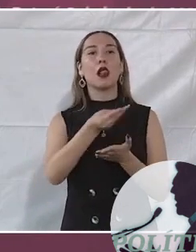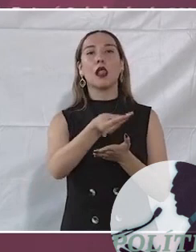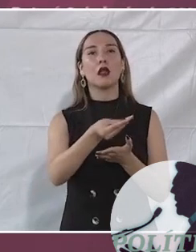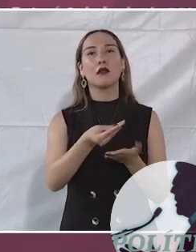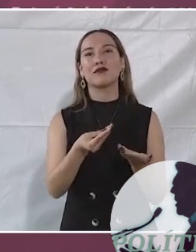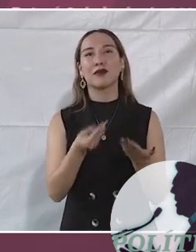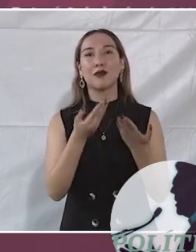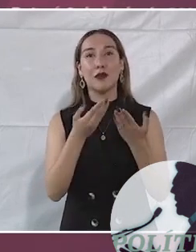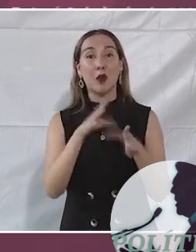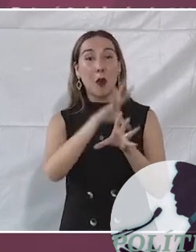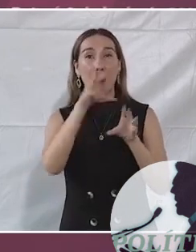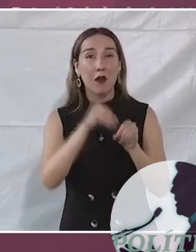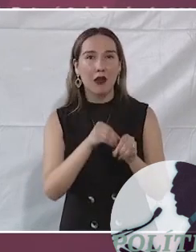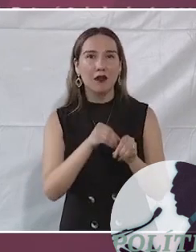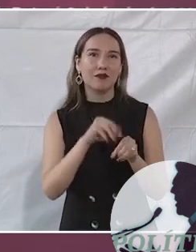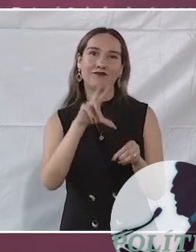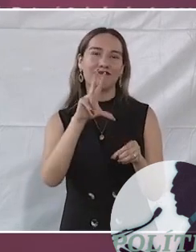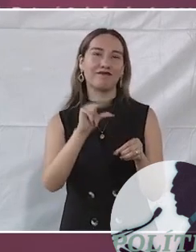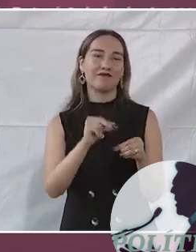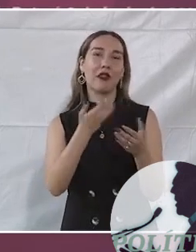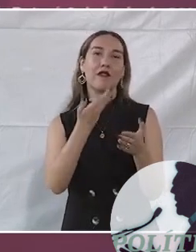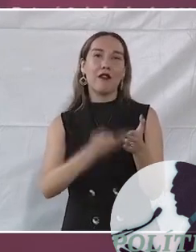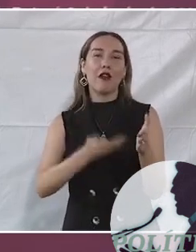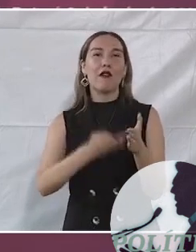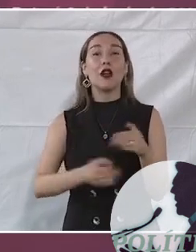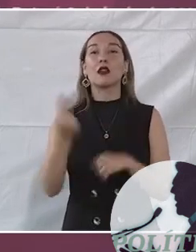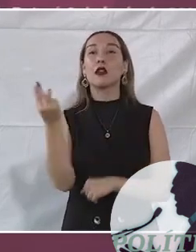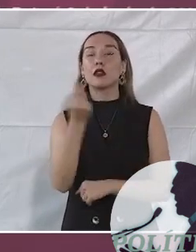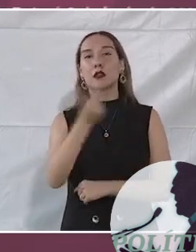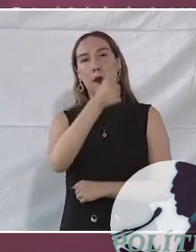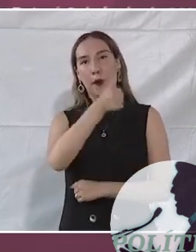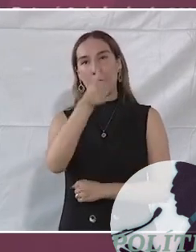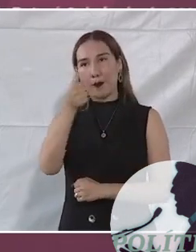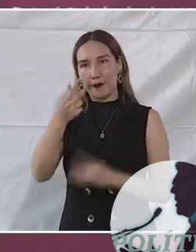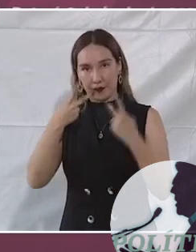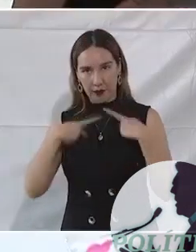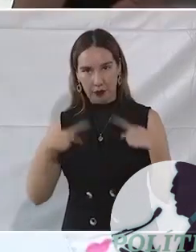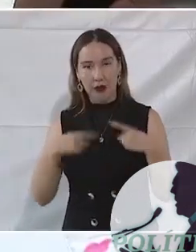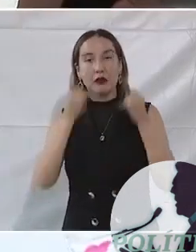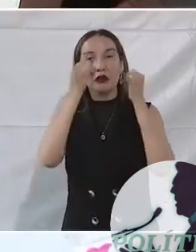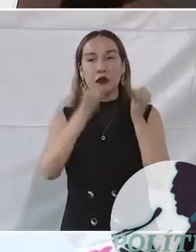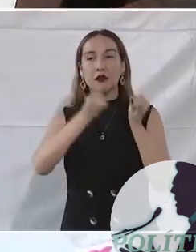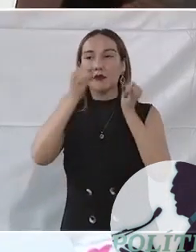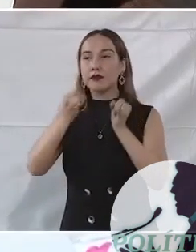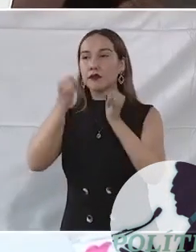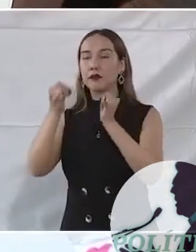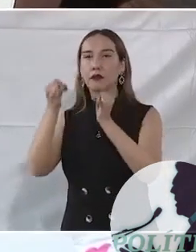con piquete de ojo. Tiene que llegar directo a cada quien.